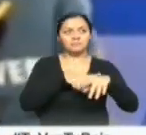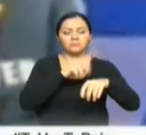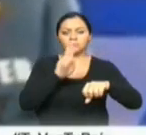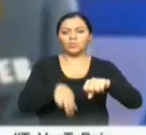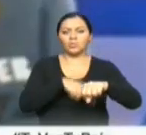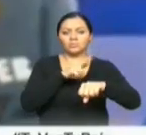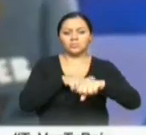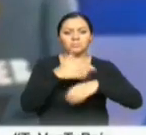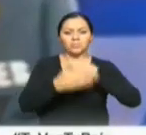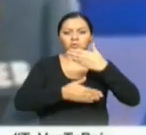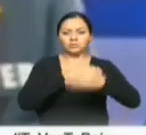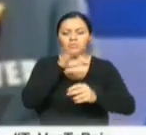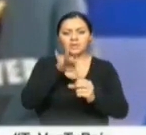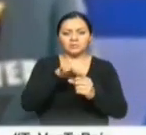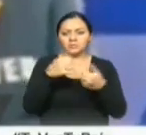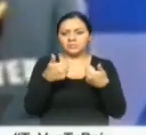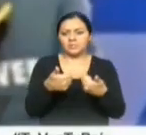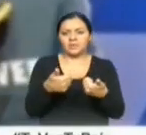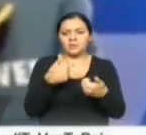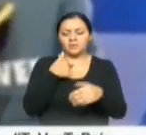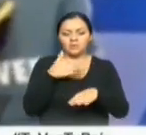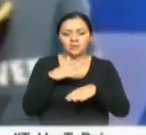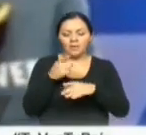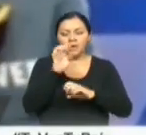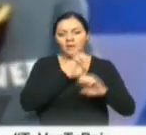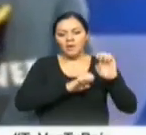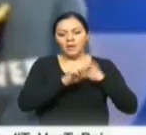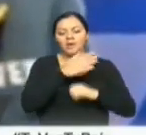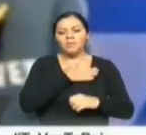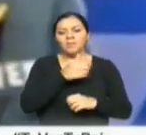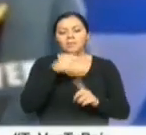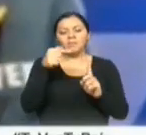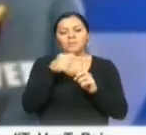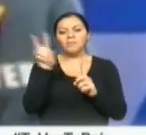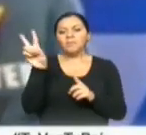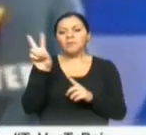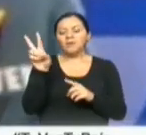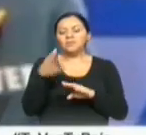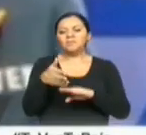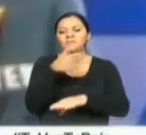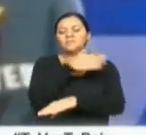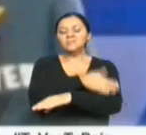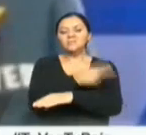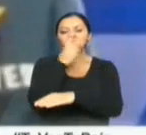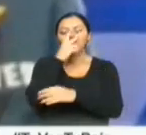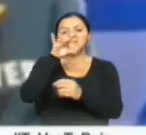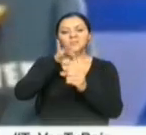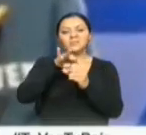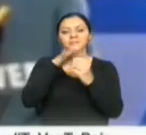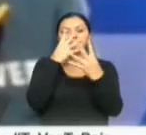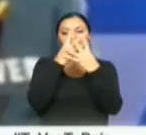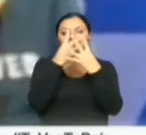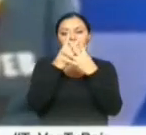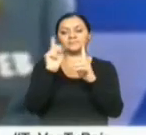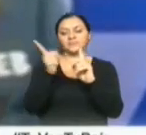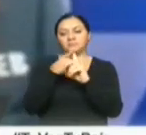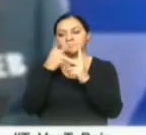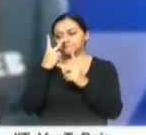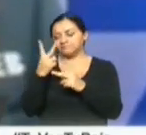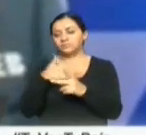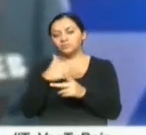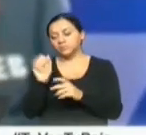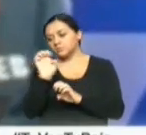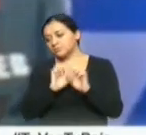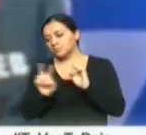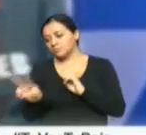normalidad del proceso. Nosotros tendemos a evaluar el proceso desde el viernes, cuando comenzó el voto de las personas privadas de libertad.